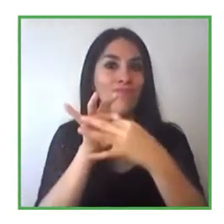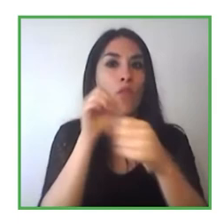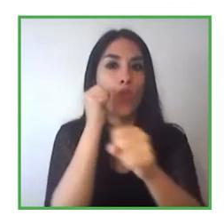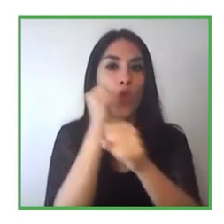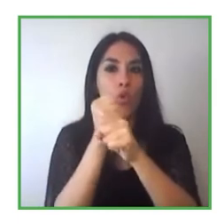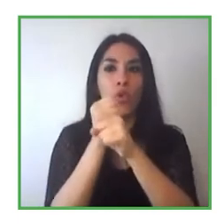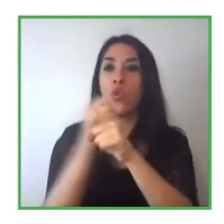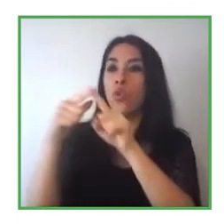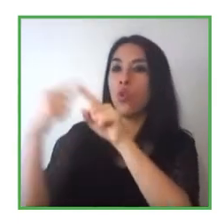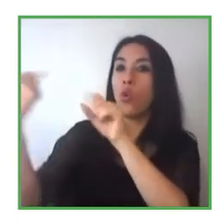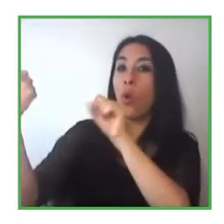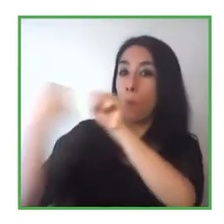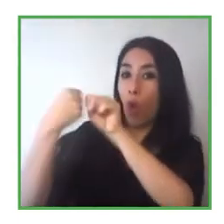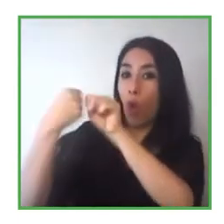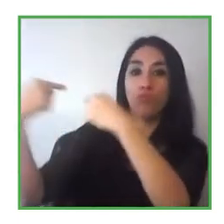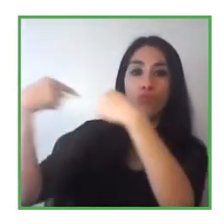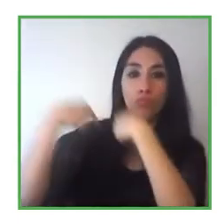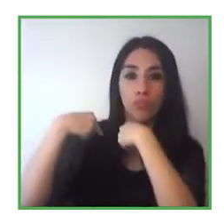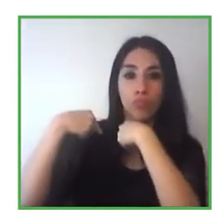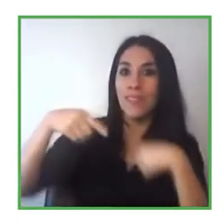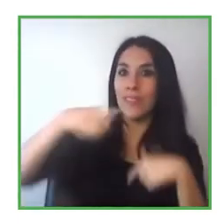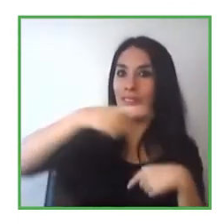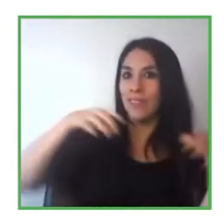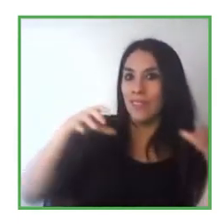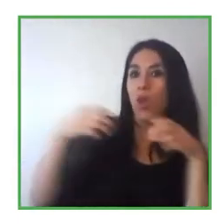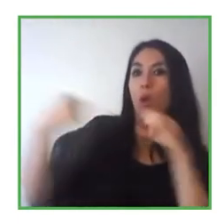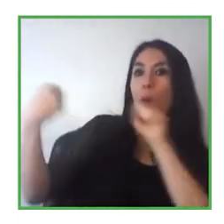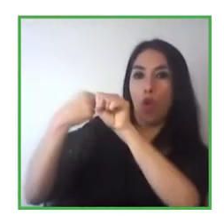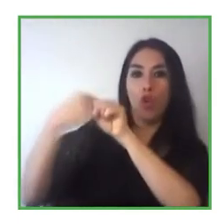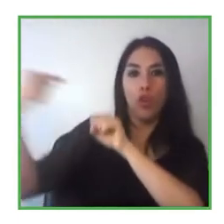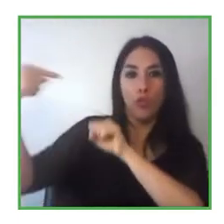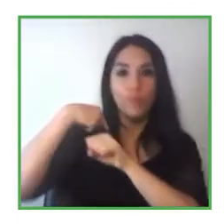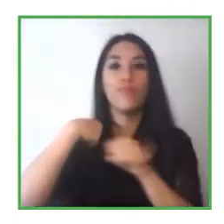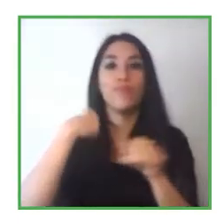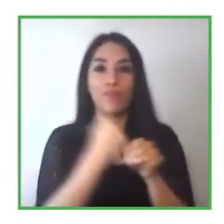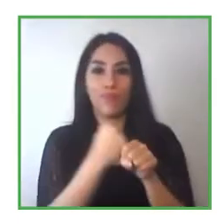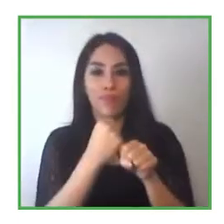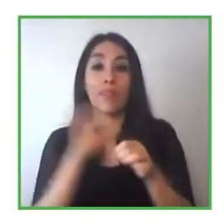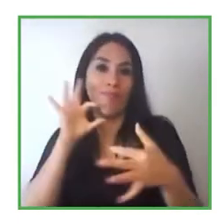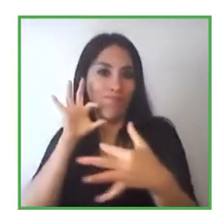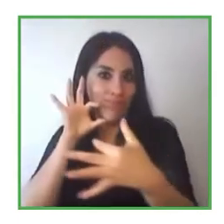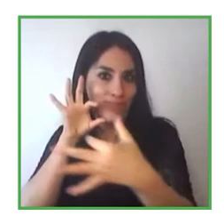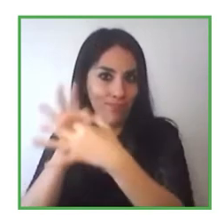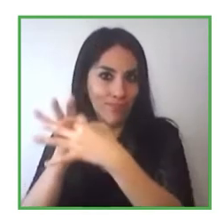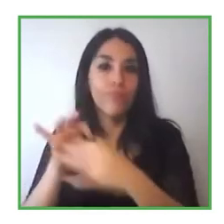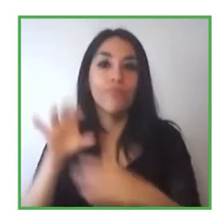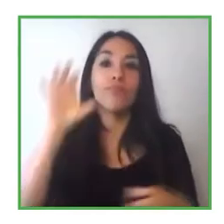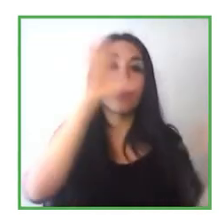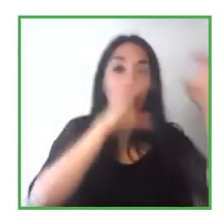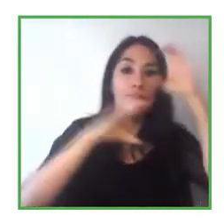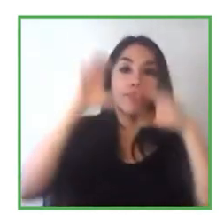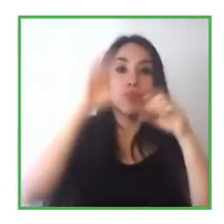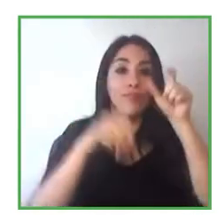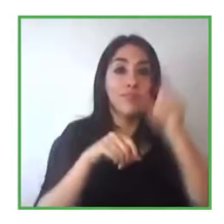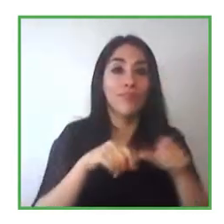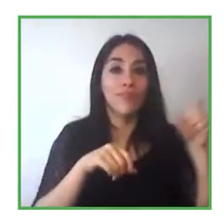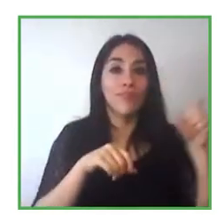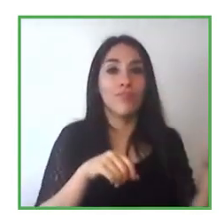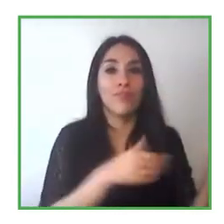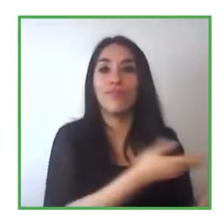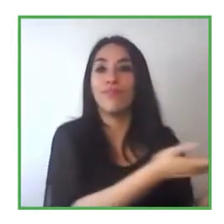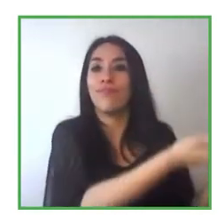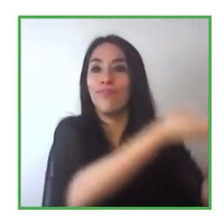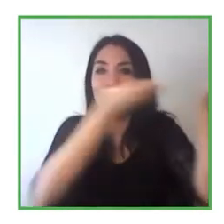porque sabe que Incorpora le ofrece unos buenos candidatos, ¿no? Por tanto, yo diría que la garantía